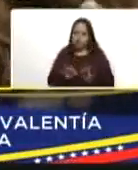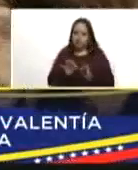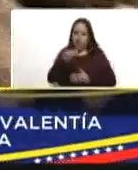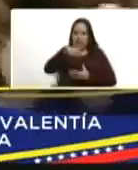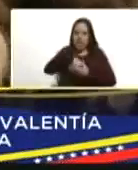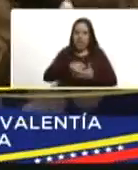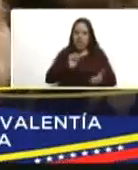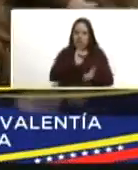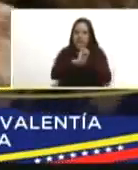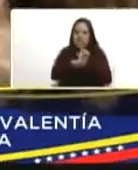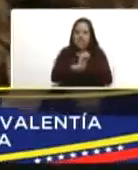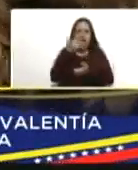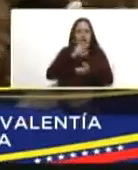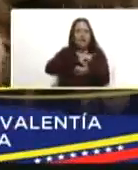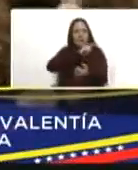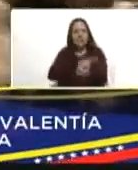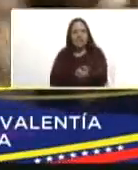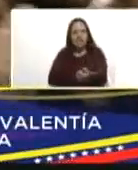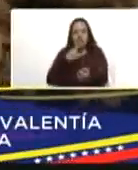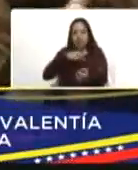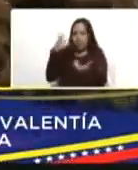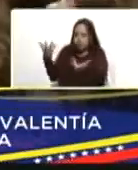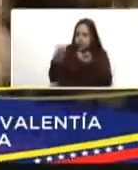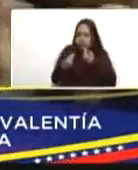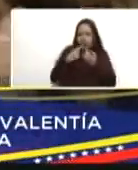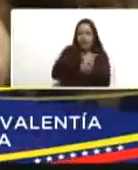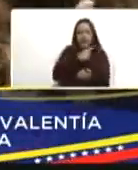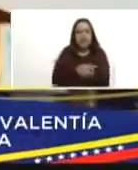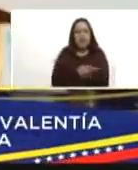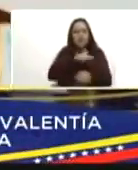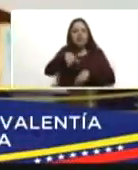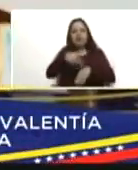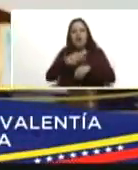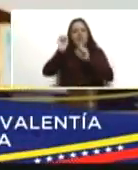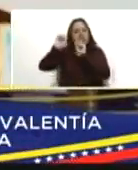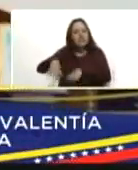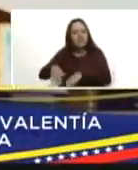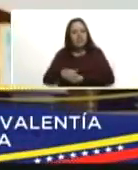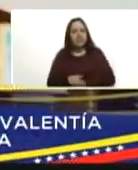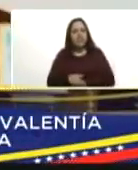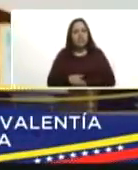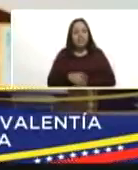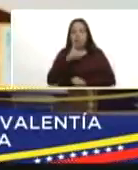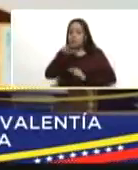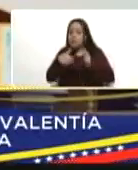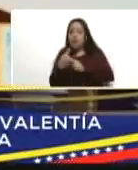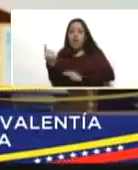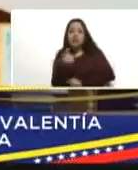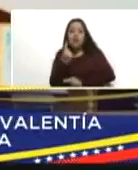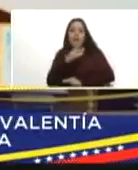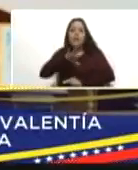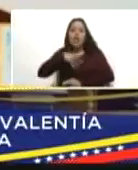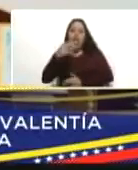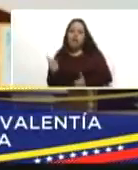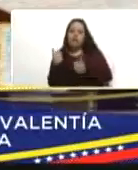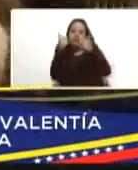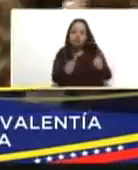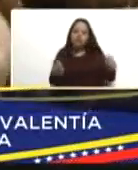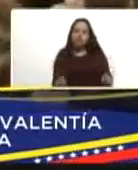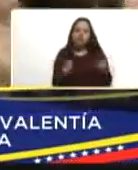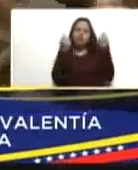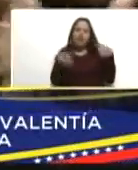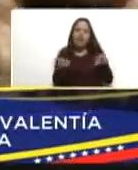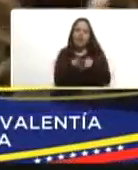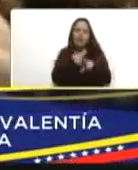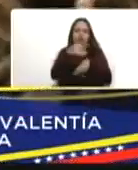imperio Nos daba la fuerza moral a nosotros para no abandonarlo ni dejarlo solo nunca Y rescatarlo como lo